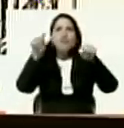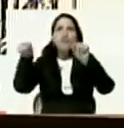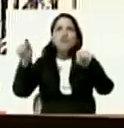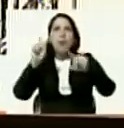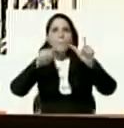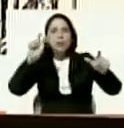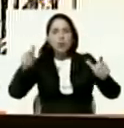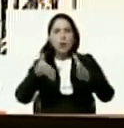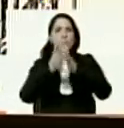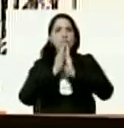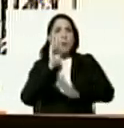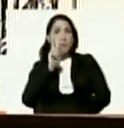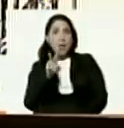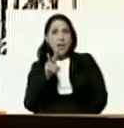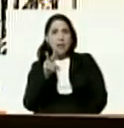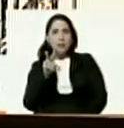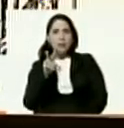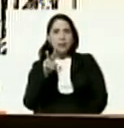Vamos a ver el escenario